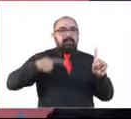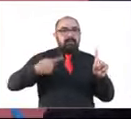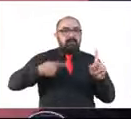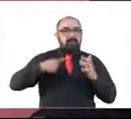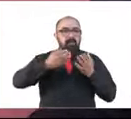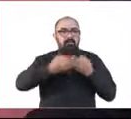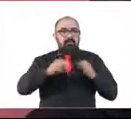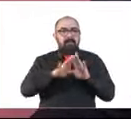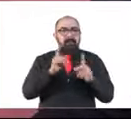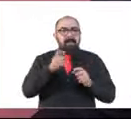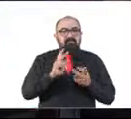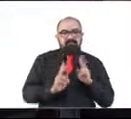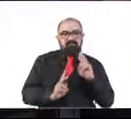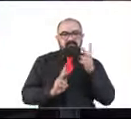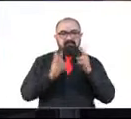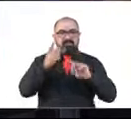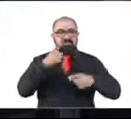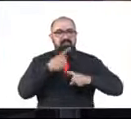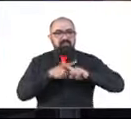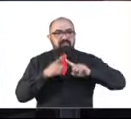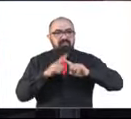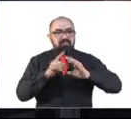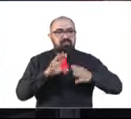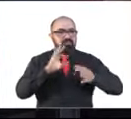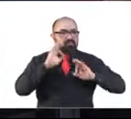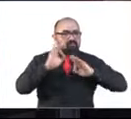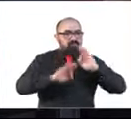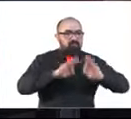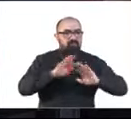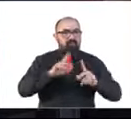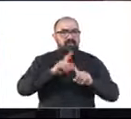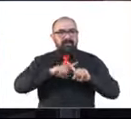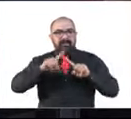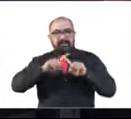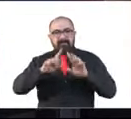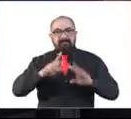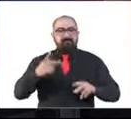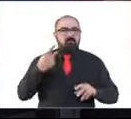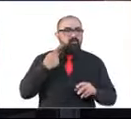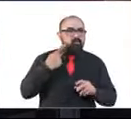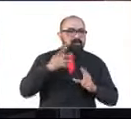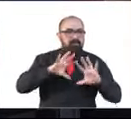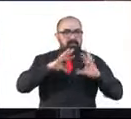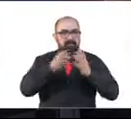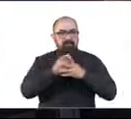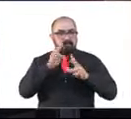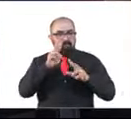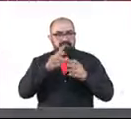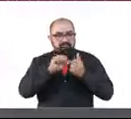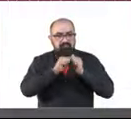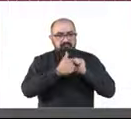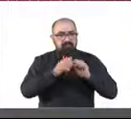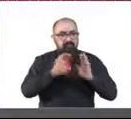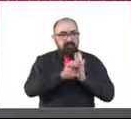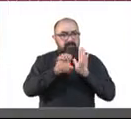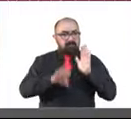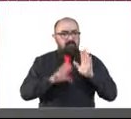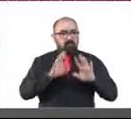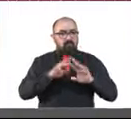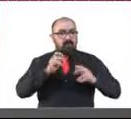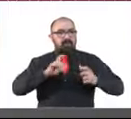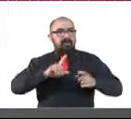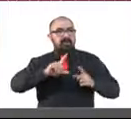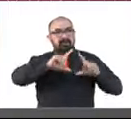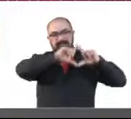de que es una política transversal. Es decir, a todas las políticas públicas atraviesa esta visión. Y bueno, hay otros ejemplos, muchos también a nivel